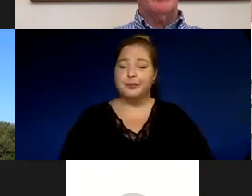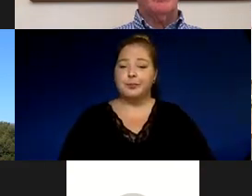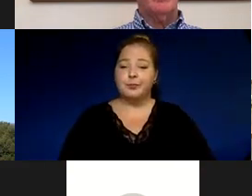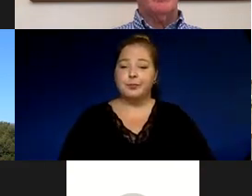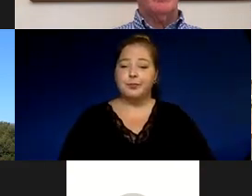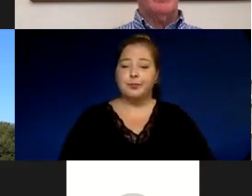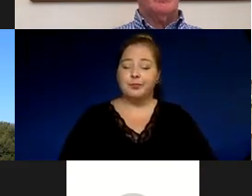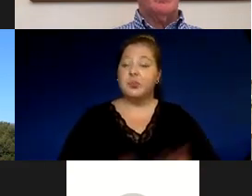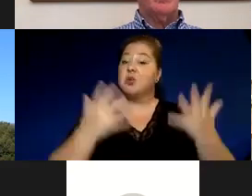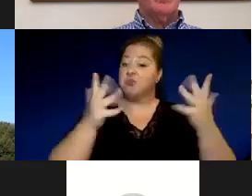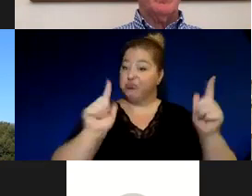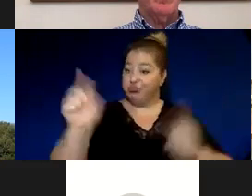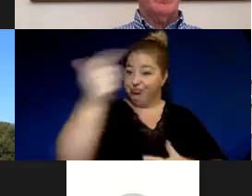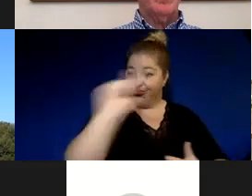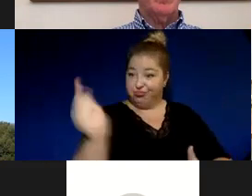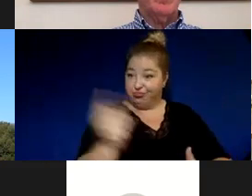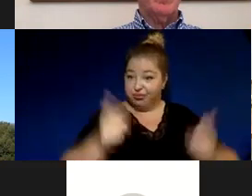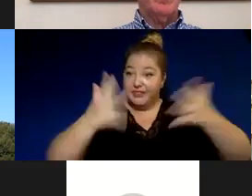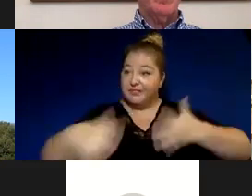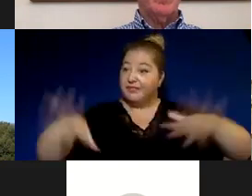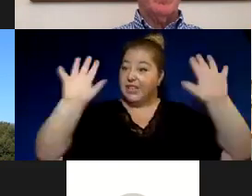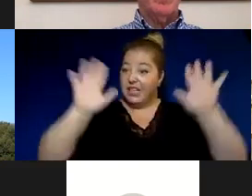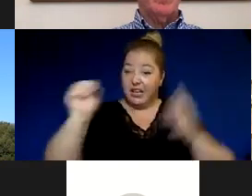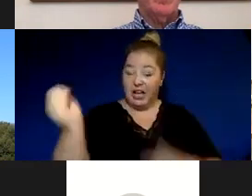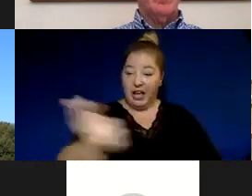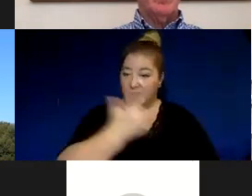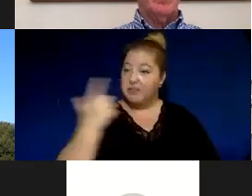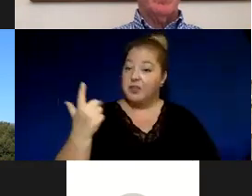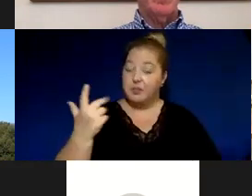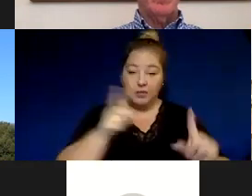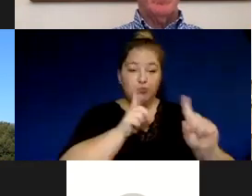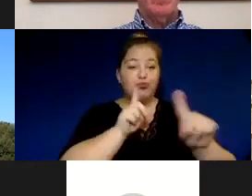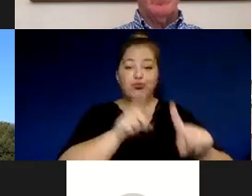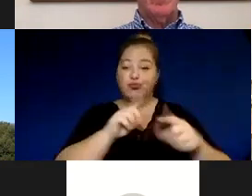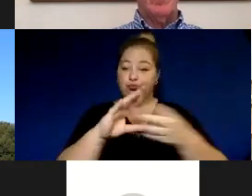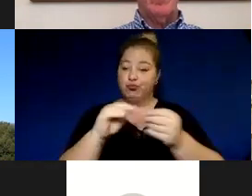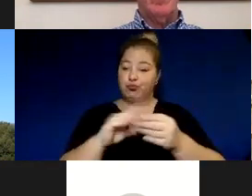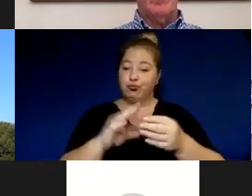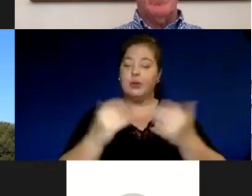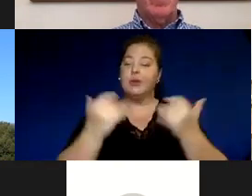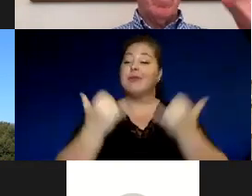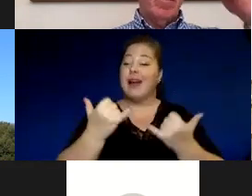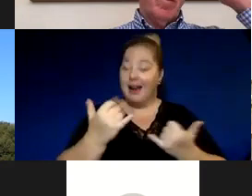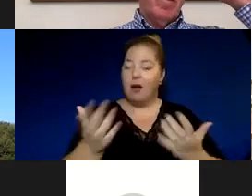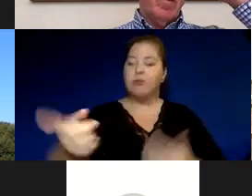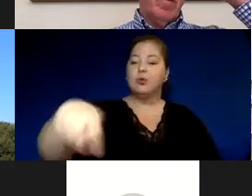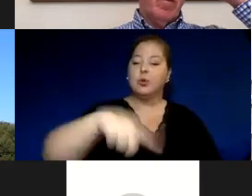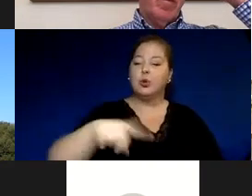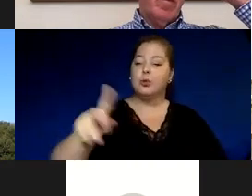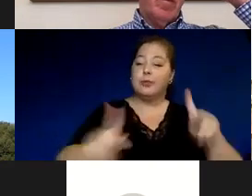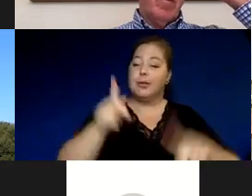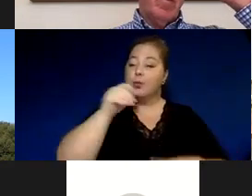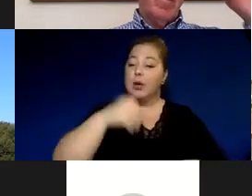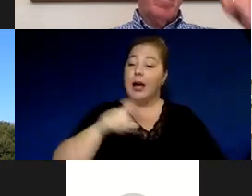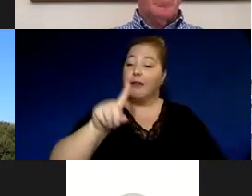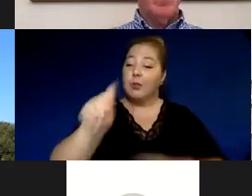los informes de los presentadores del día de hoy. Ahora pues abrimos